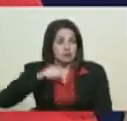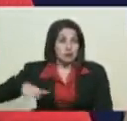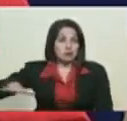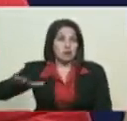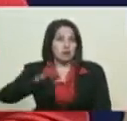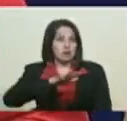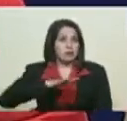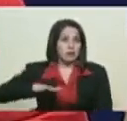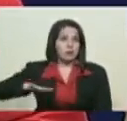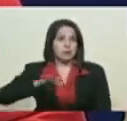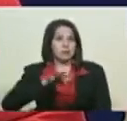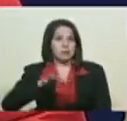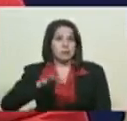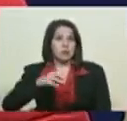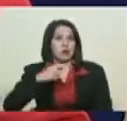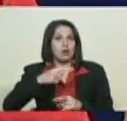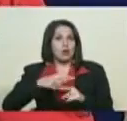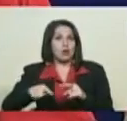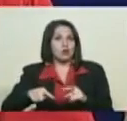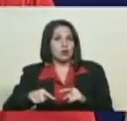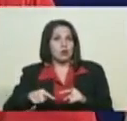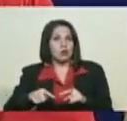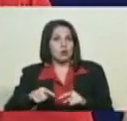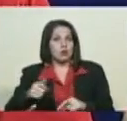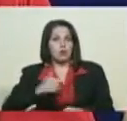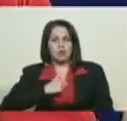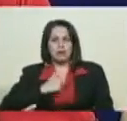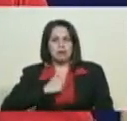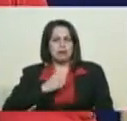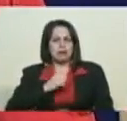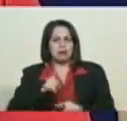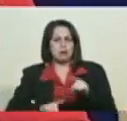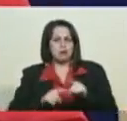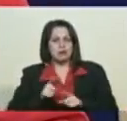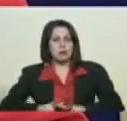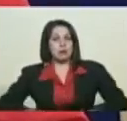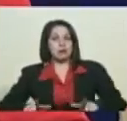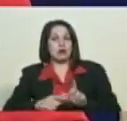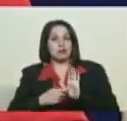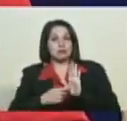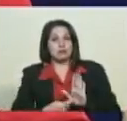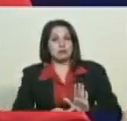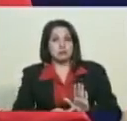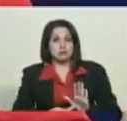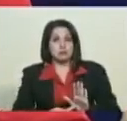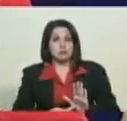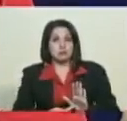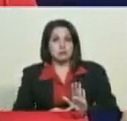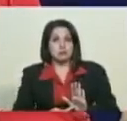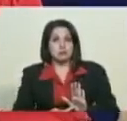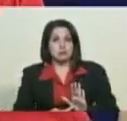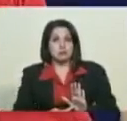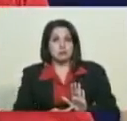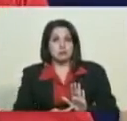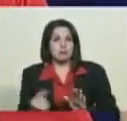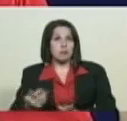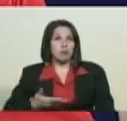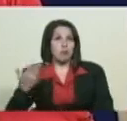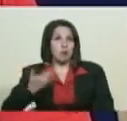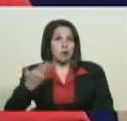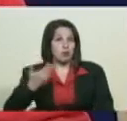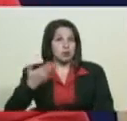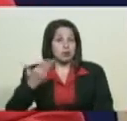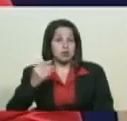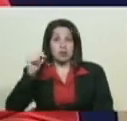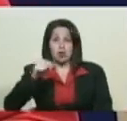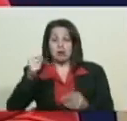vamos a llegar donde tengamos que llegar, y cualquier escenario electoral que se presente en adelante va a ser un escenario como el de día de